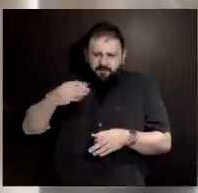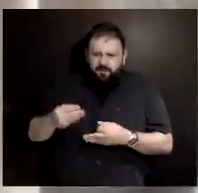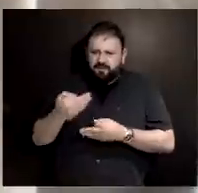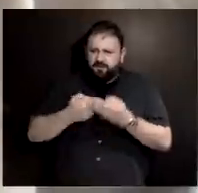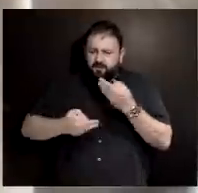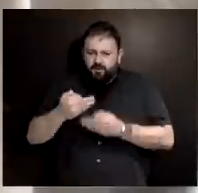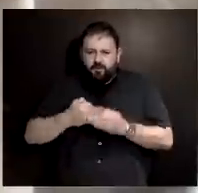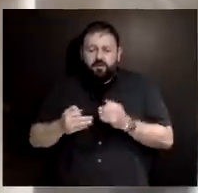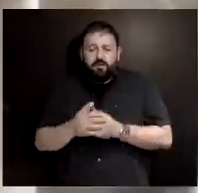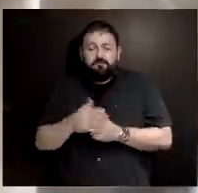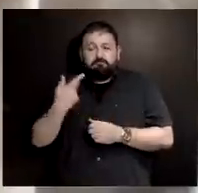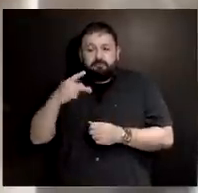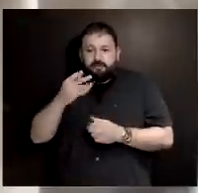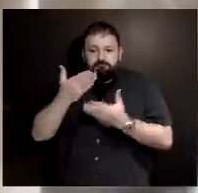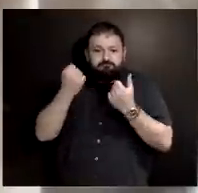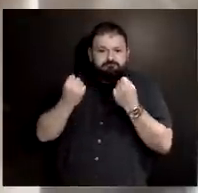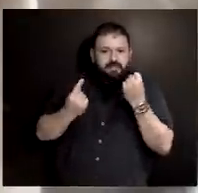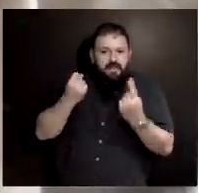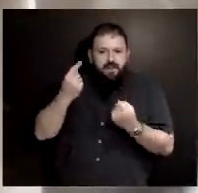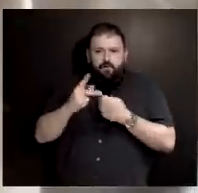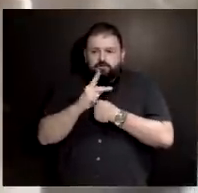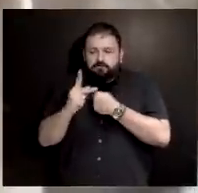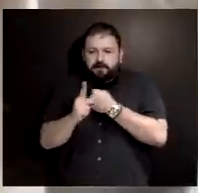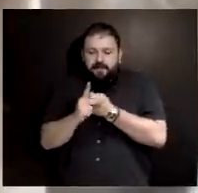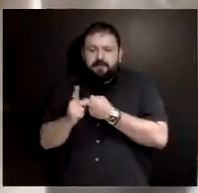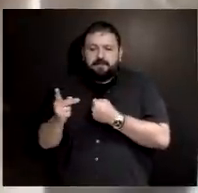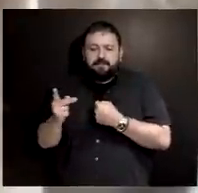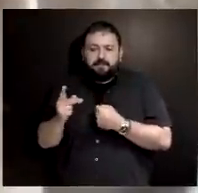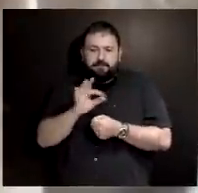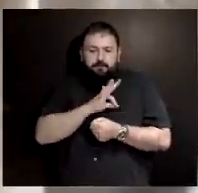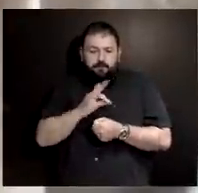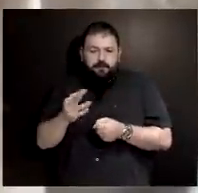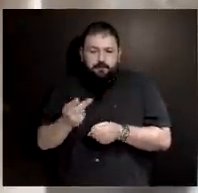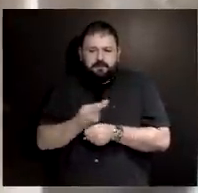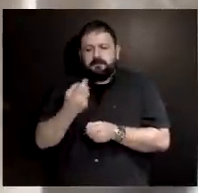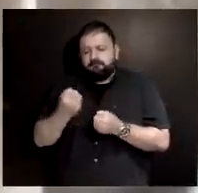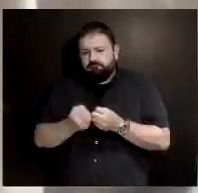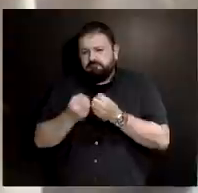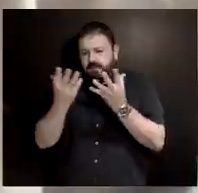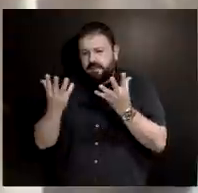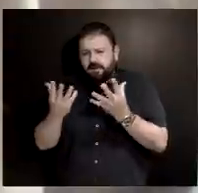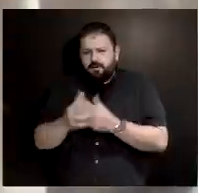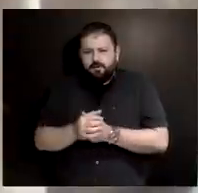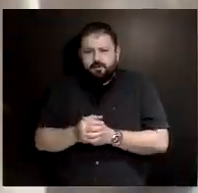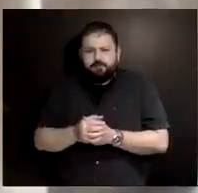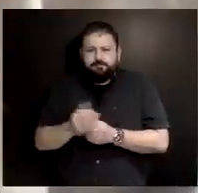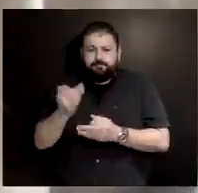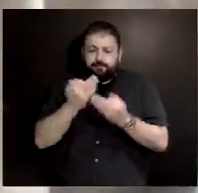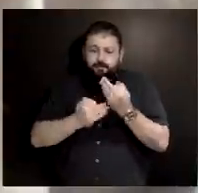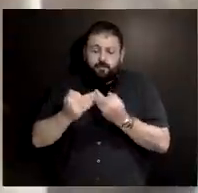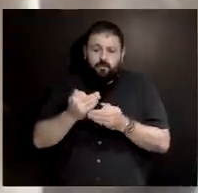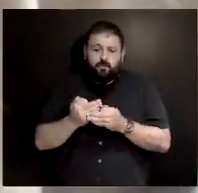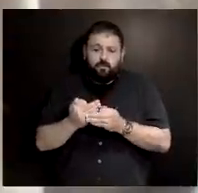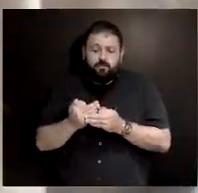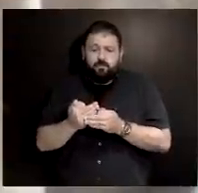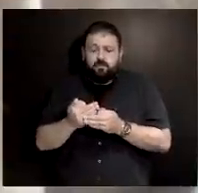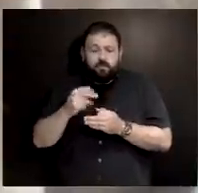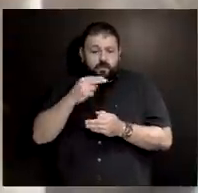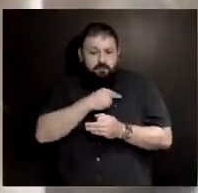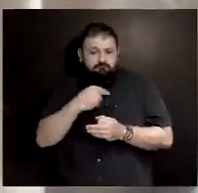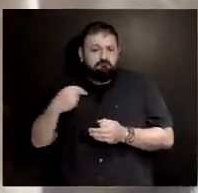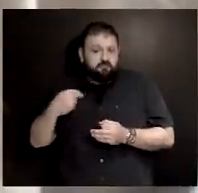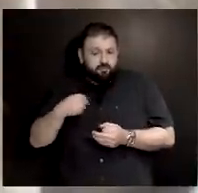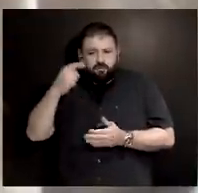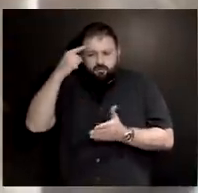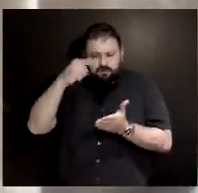podría pasar con algunos países y bueno, también por supuesto en congruencia con lo que nosotros creemos que